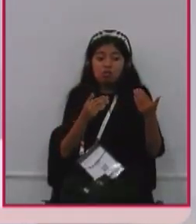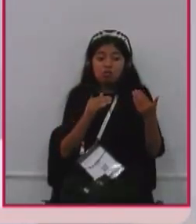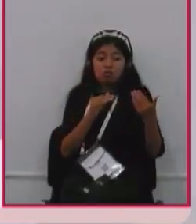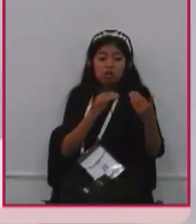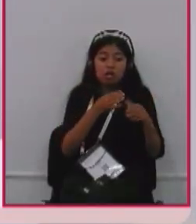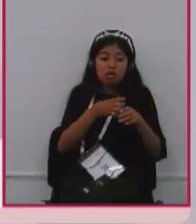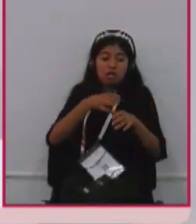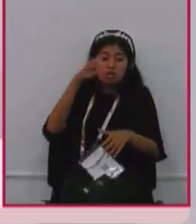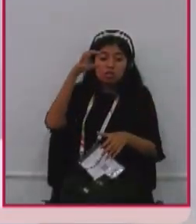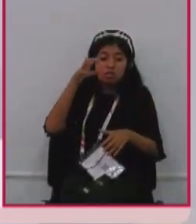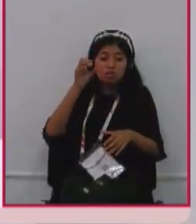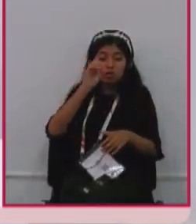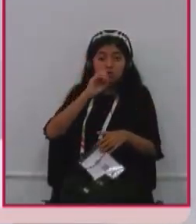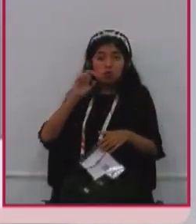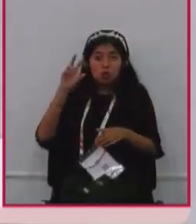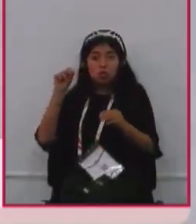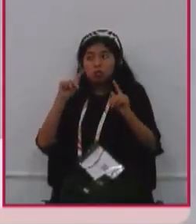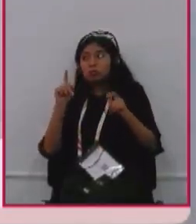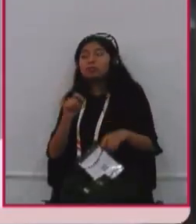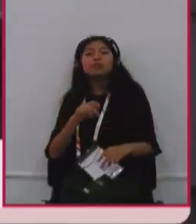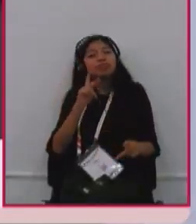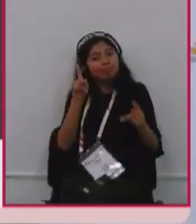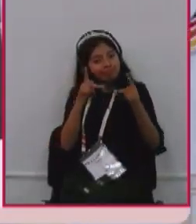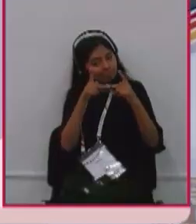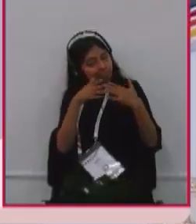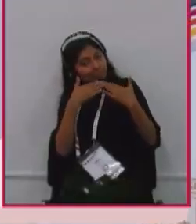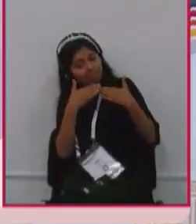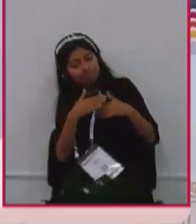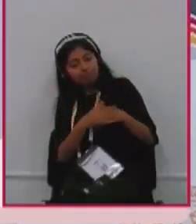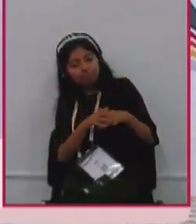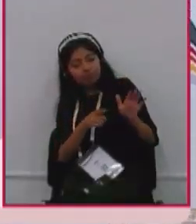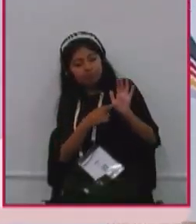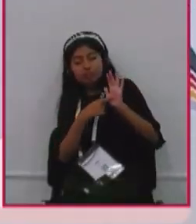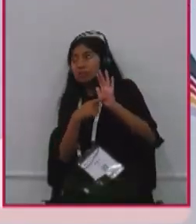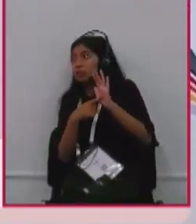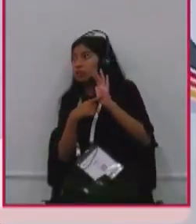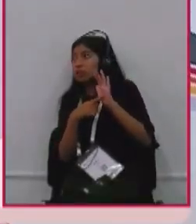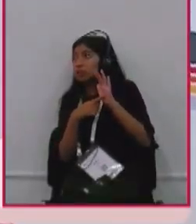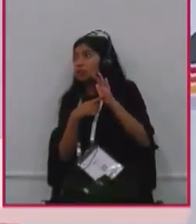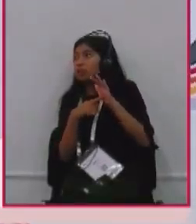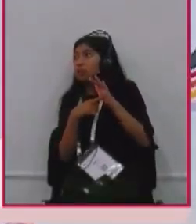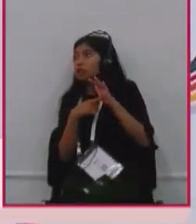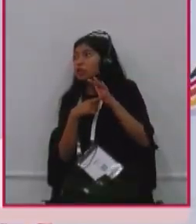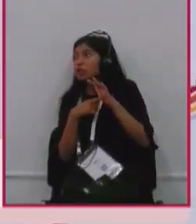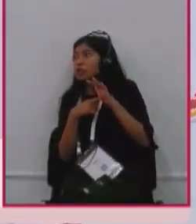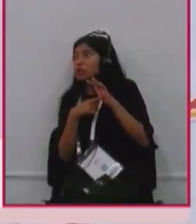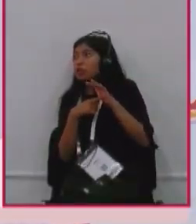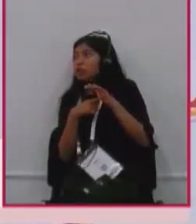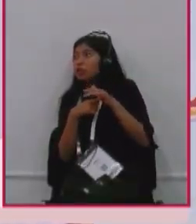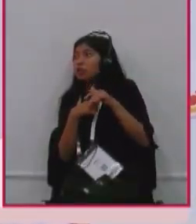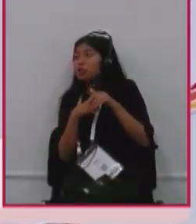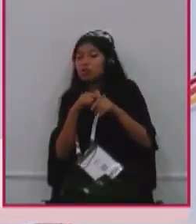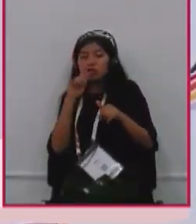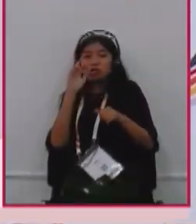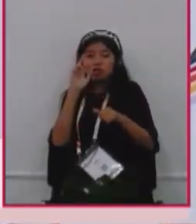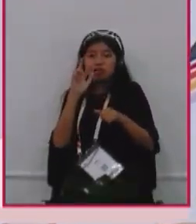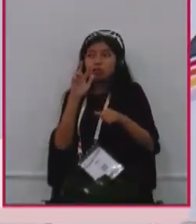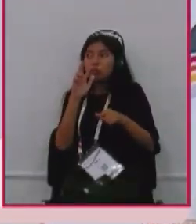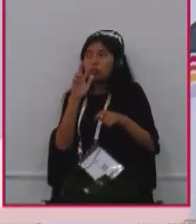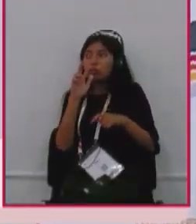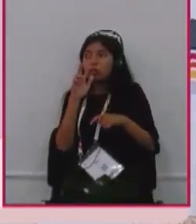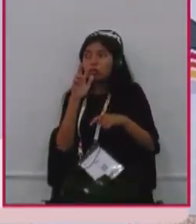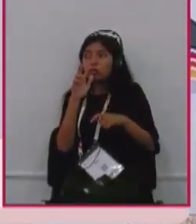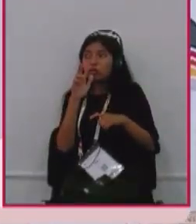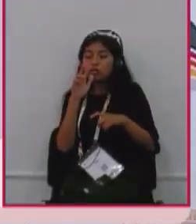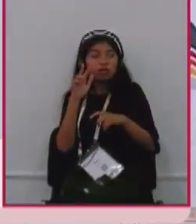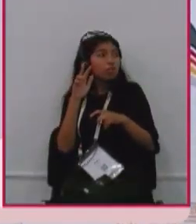o no. Perfecto. Bueno, como yo le mostré, tenemos 3 alternativas y una... ya no está la presentación. ¿Se puede volver la